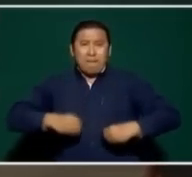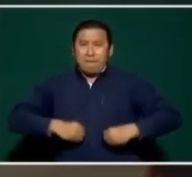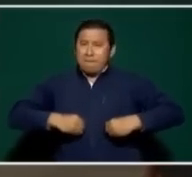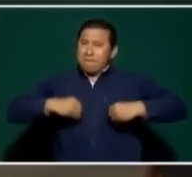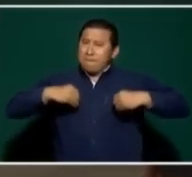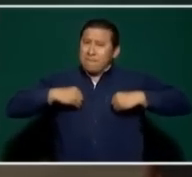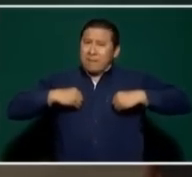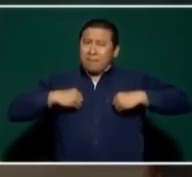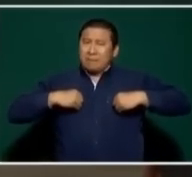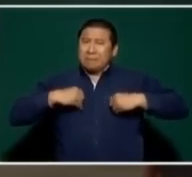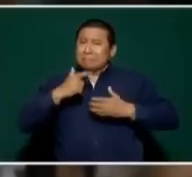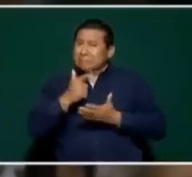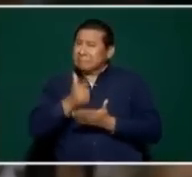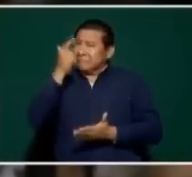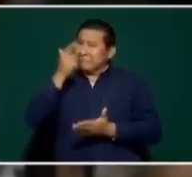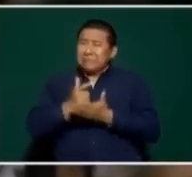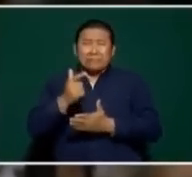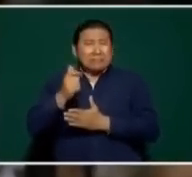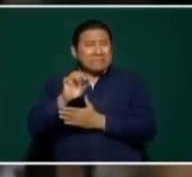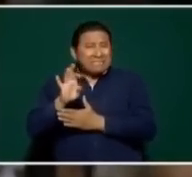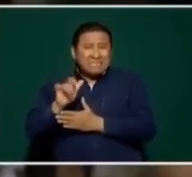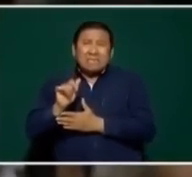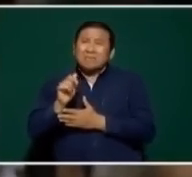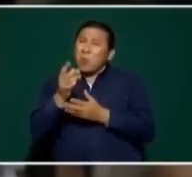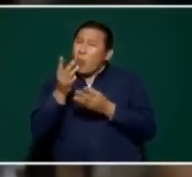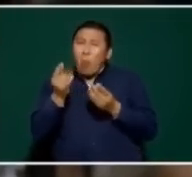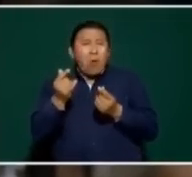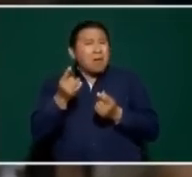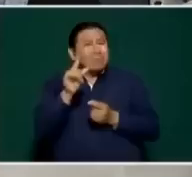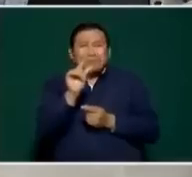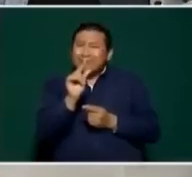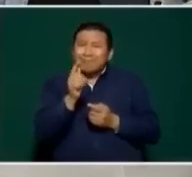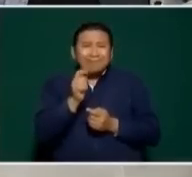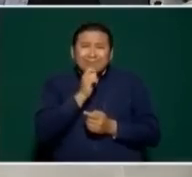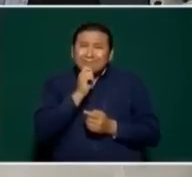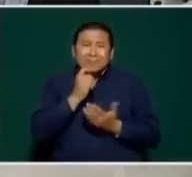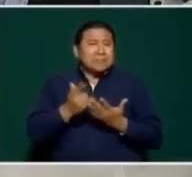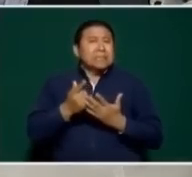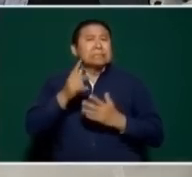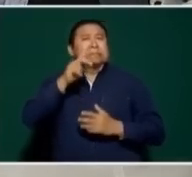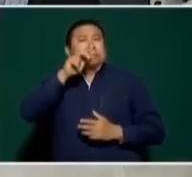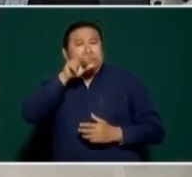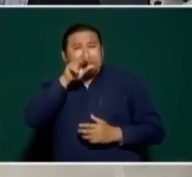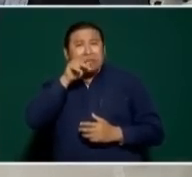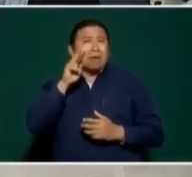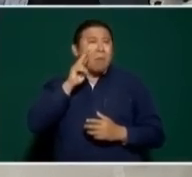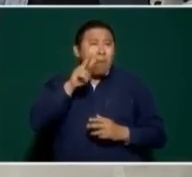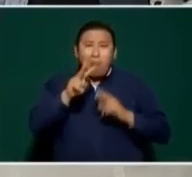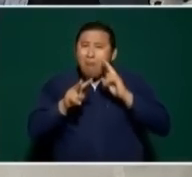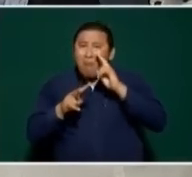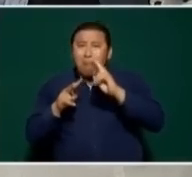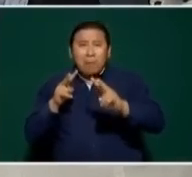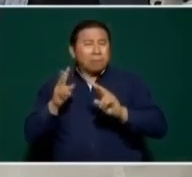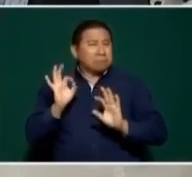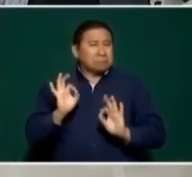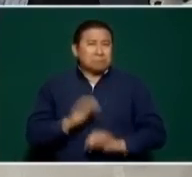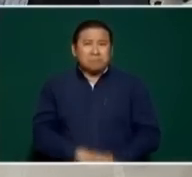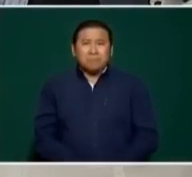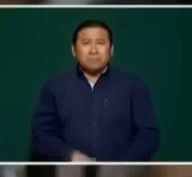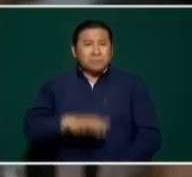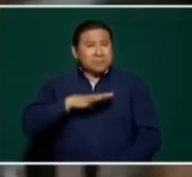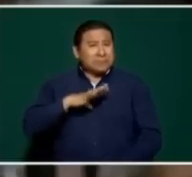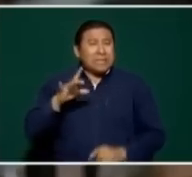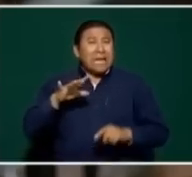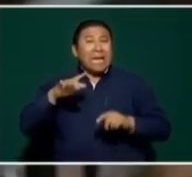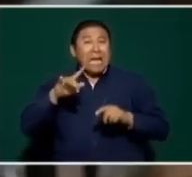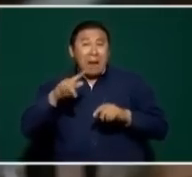aquí. Es muy grave lo del sargazo, no es leve lo del sargazo. Sí estamos preocupados, lo vemos constantemente y tememos que